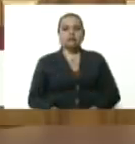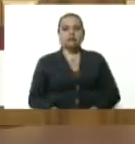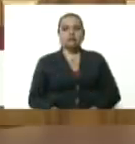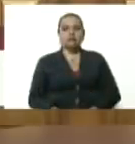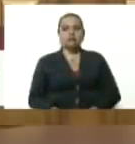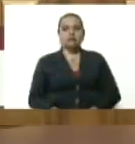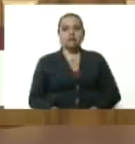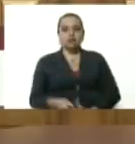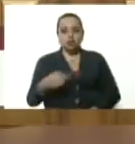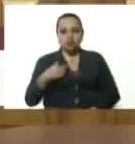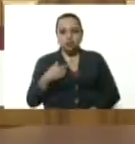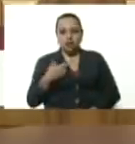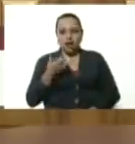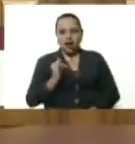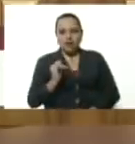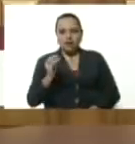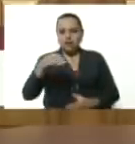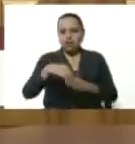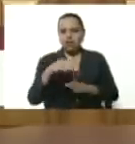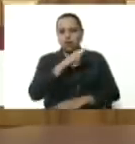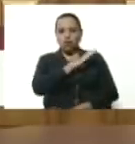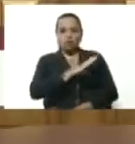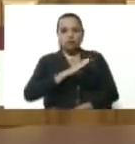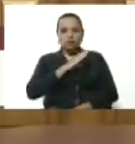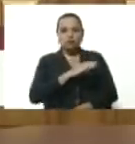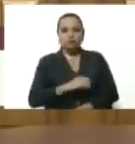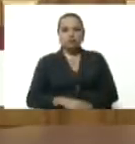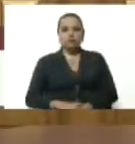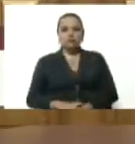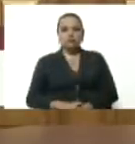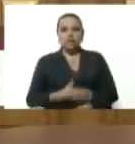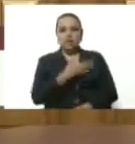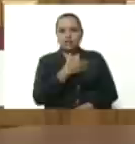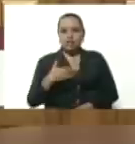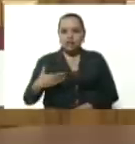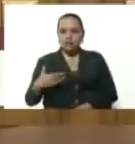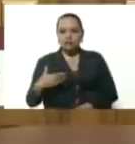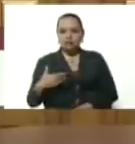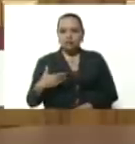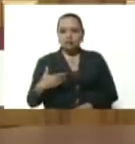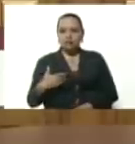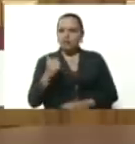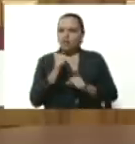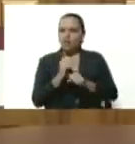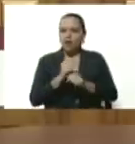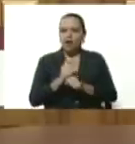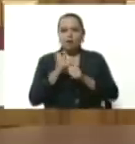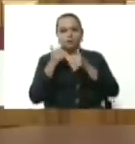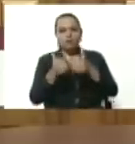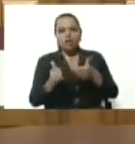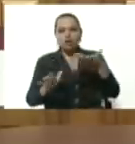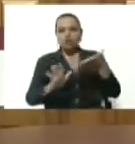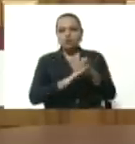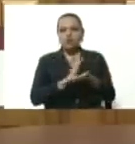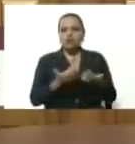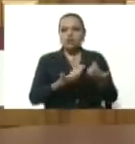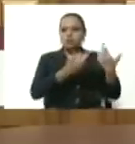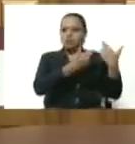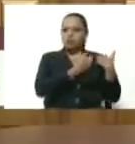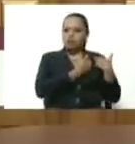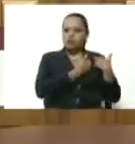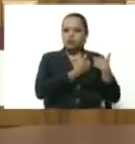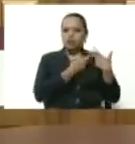que estuviéramos en esa comisión. Procuraremos estar a la altura de la responsabilidad que